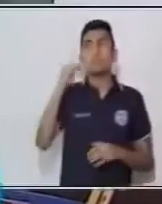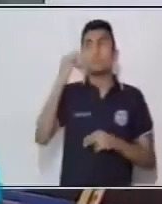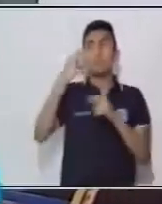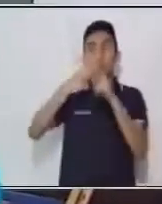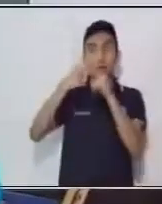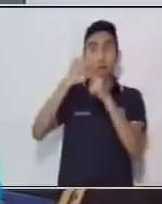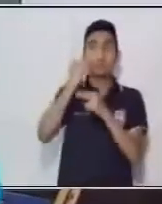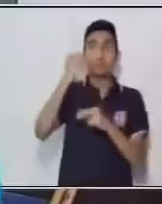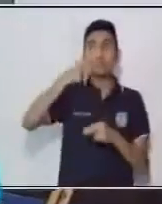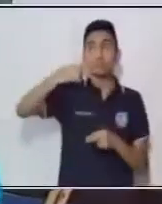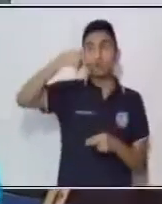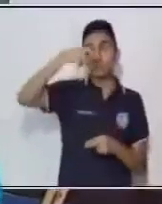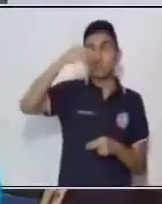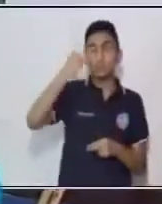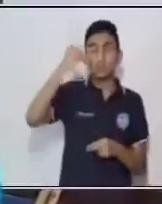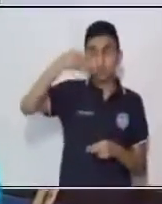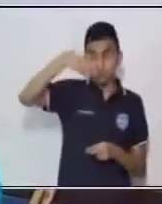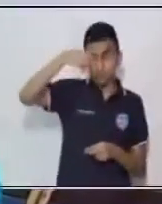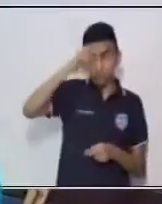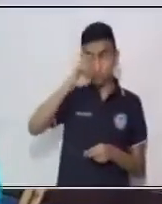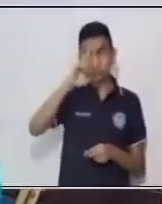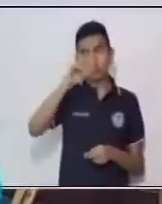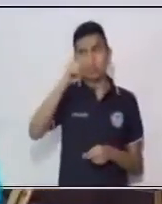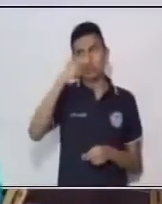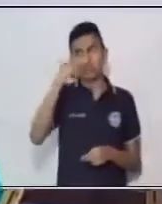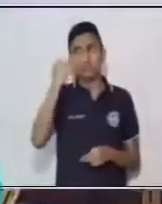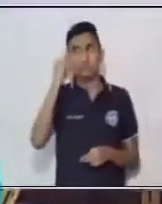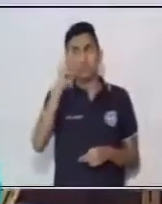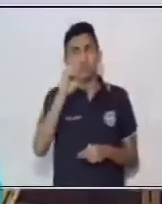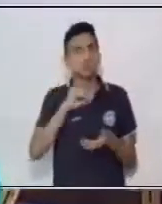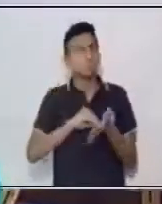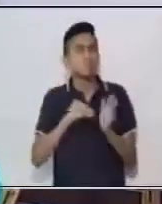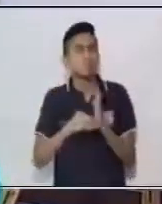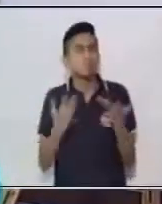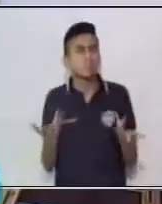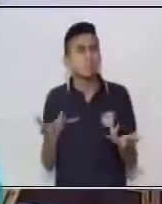imperativo únicamente se refiere a órdenes. Por ejemplo,